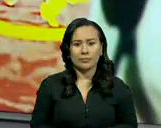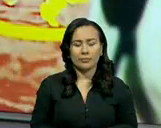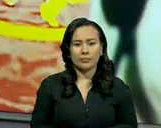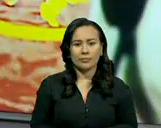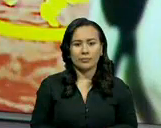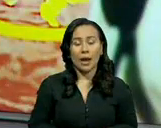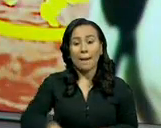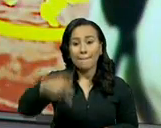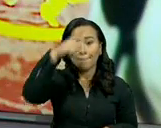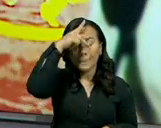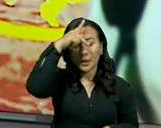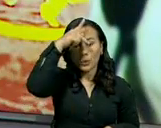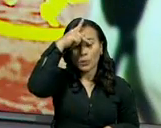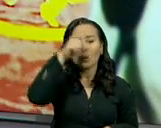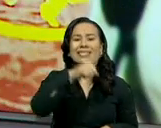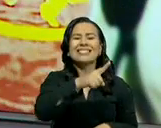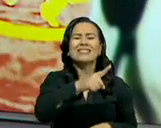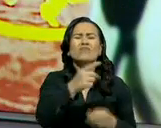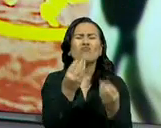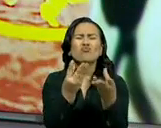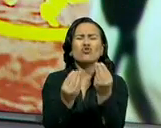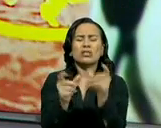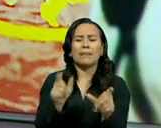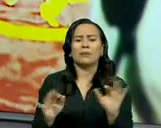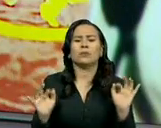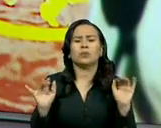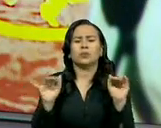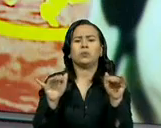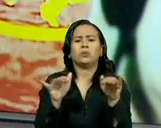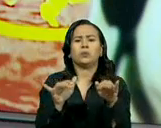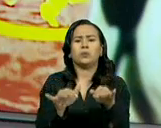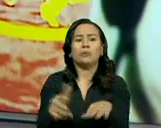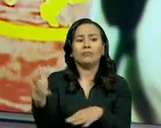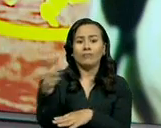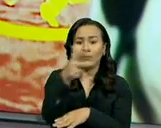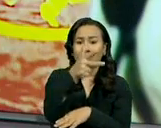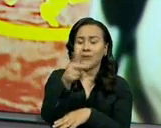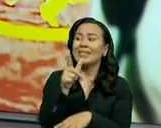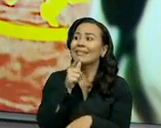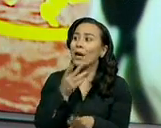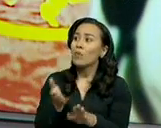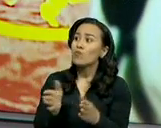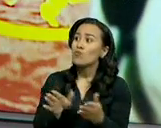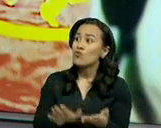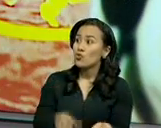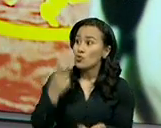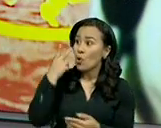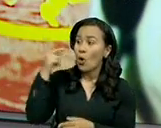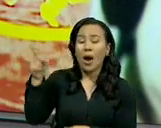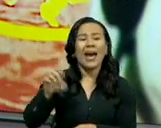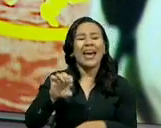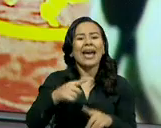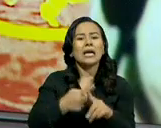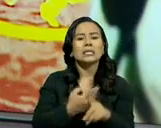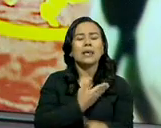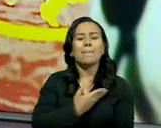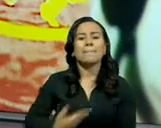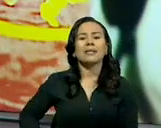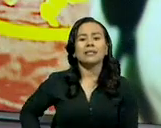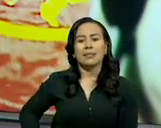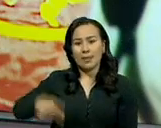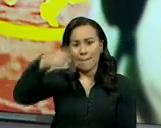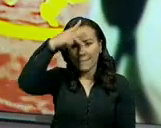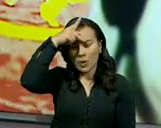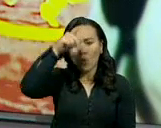En Perú, cientos de personas asistieron al velatorio del expresidente Alan García. El funeral, que se efectuará el viernes, no